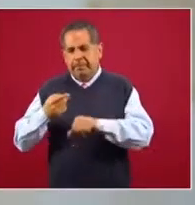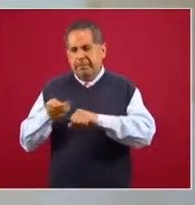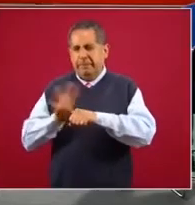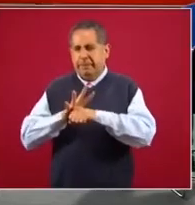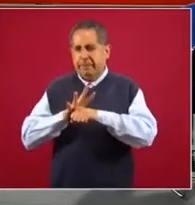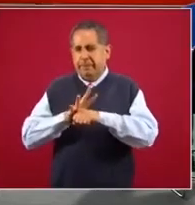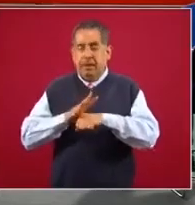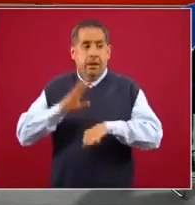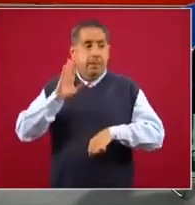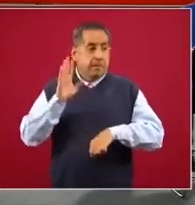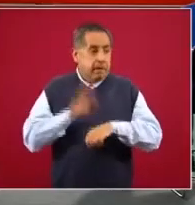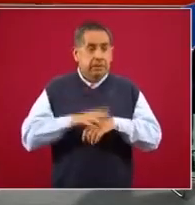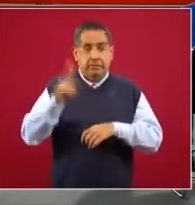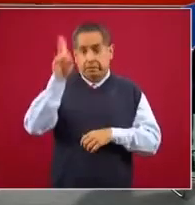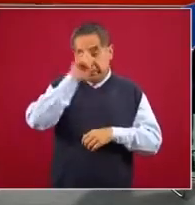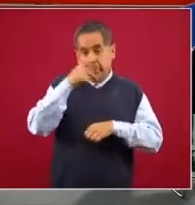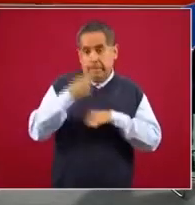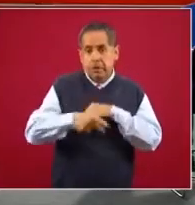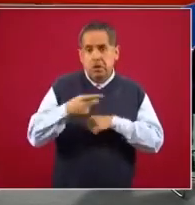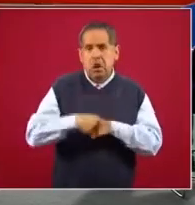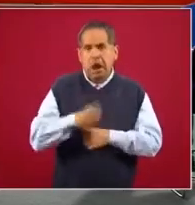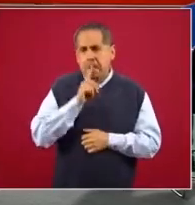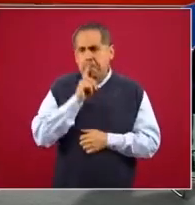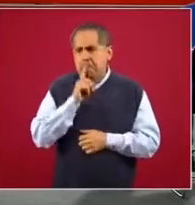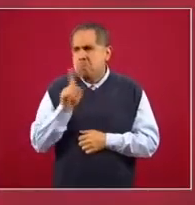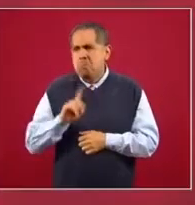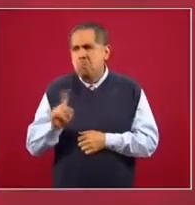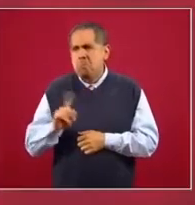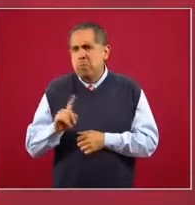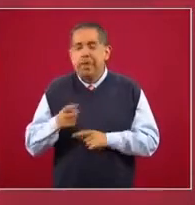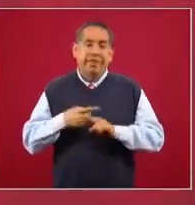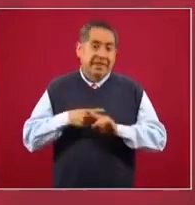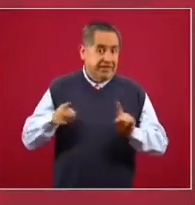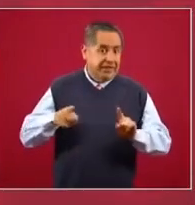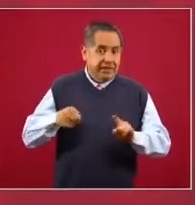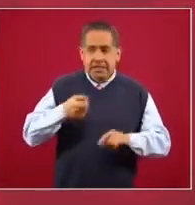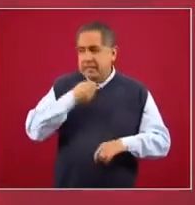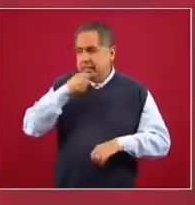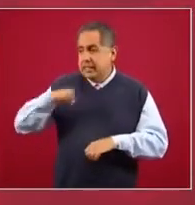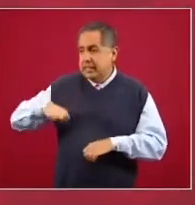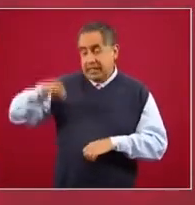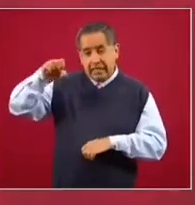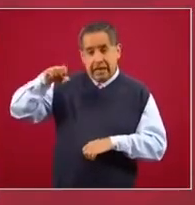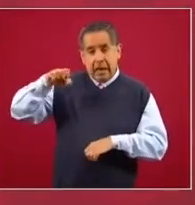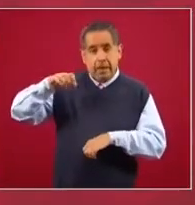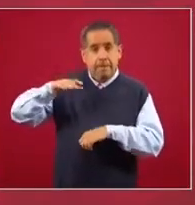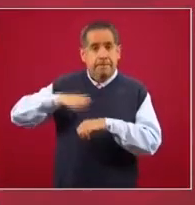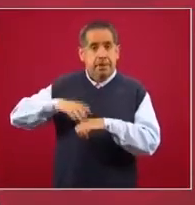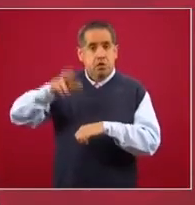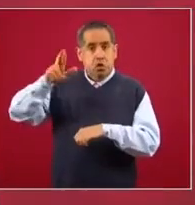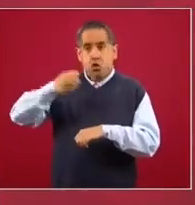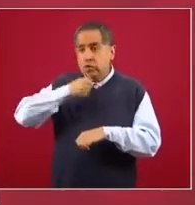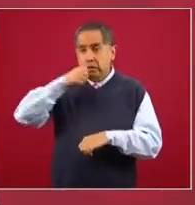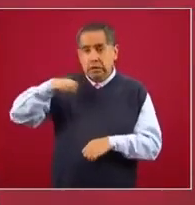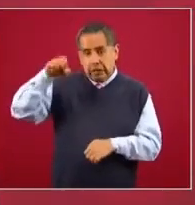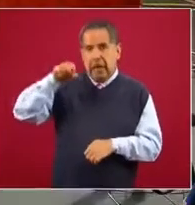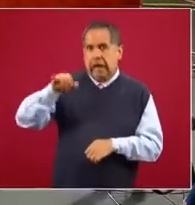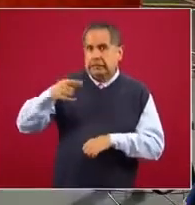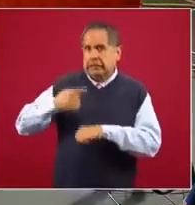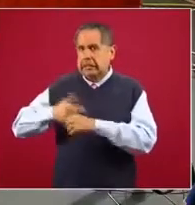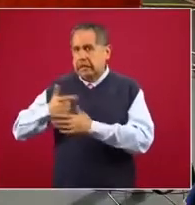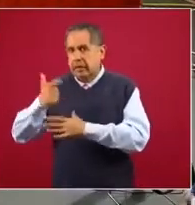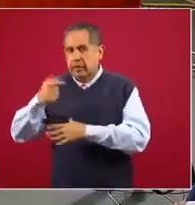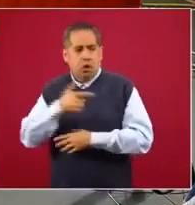enfermedad, quienes tienen los mayores riesgos directos, como sí lo tienen las personas adultas mayores. Pero en